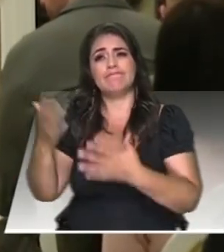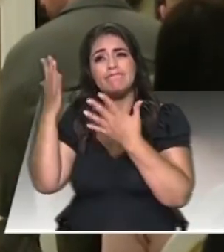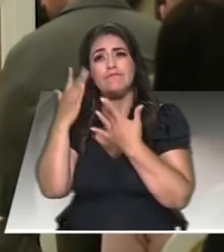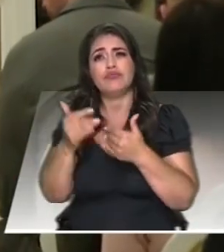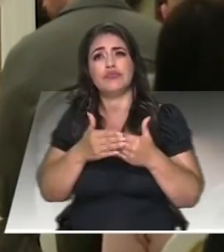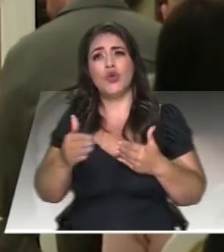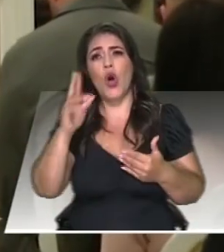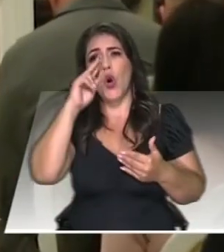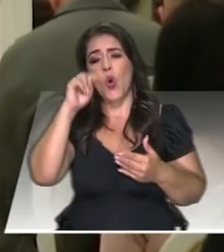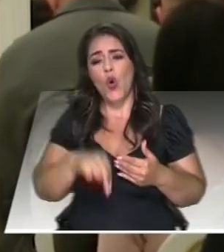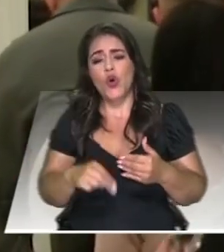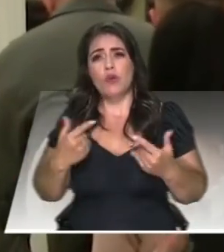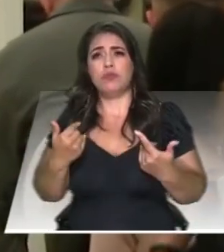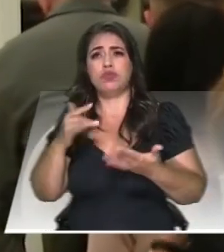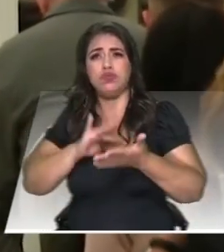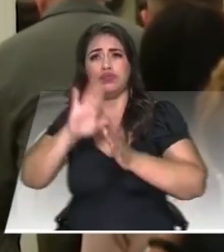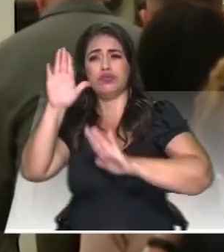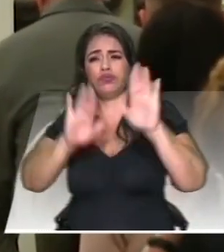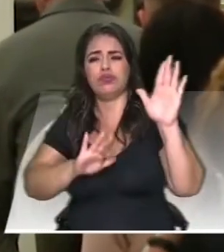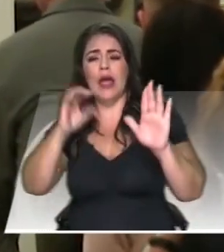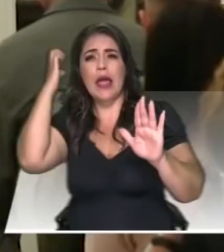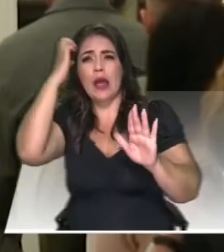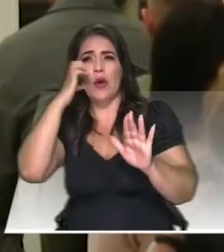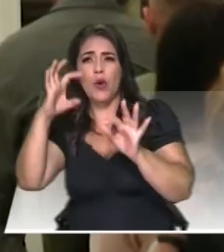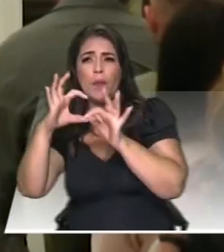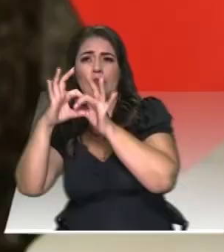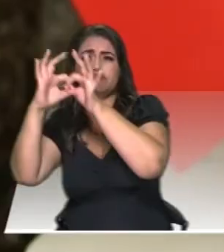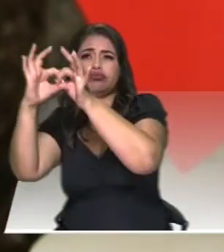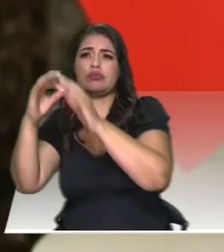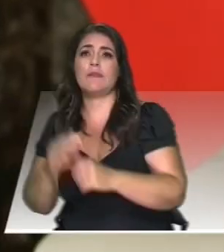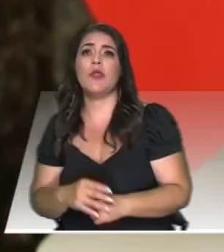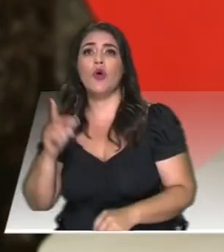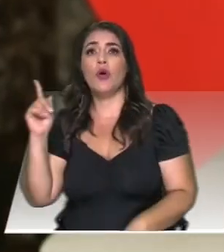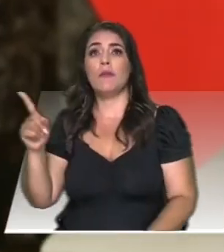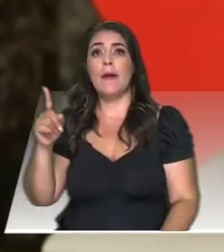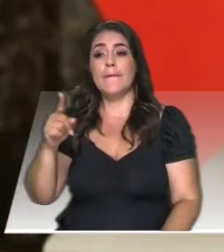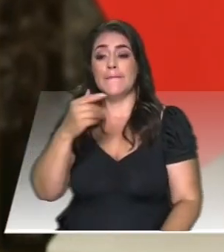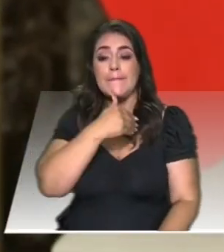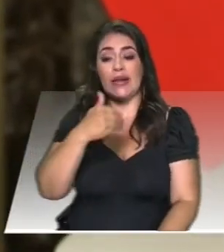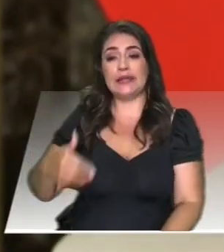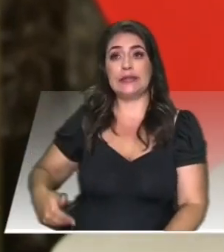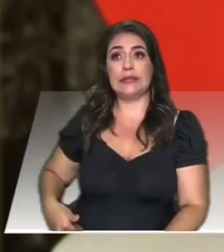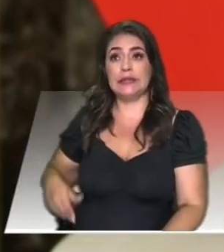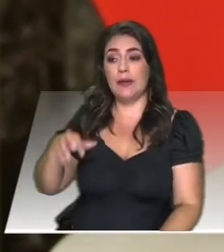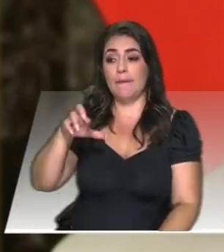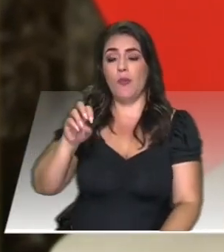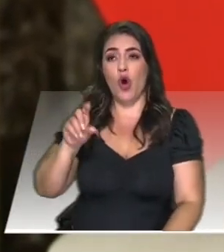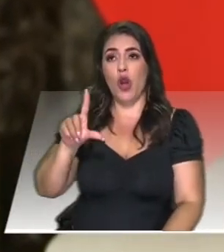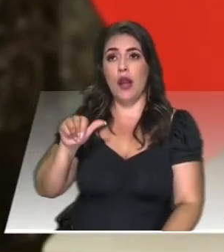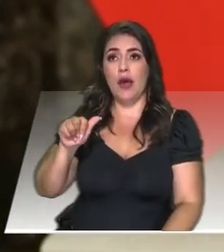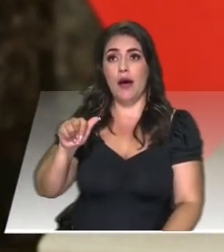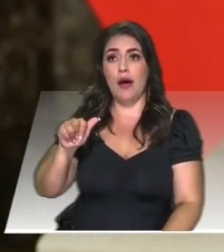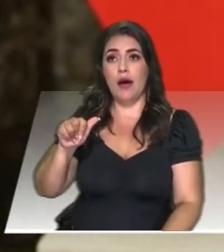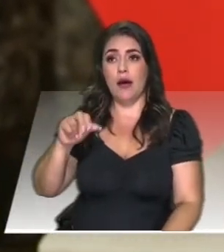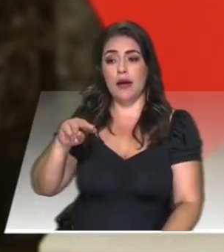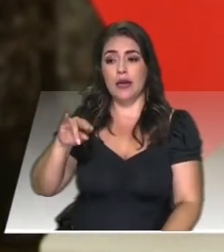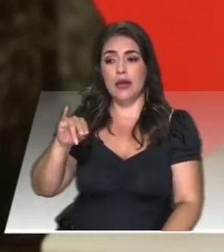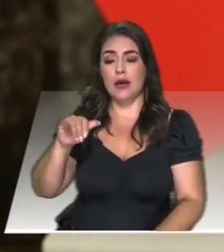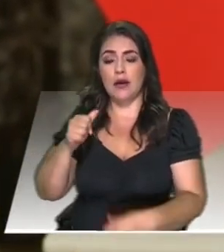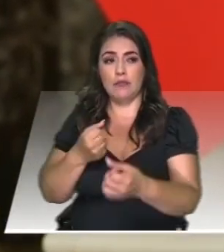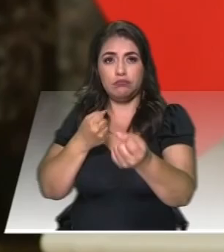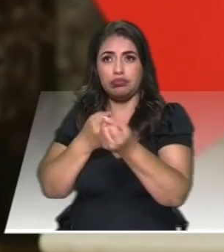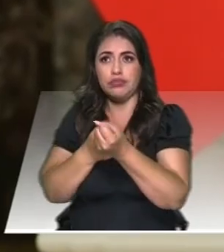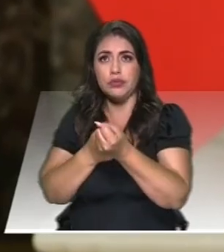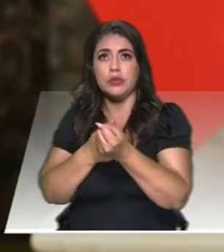el estatus de país candidato a la unión europea después de que el presidente polaco andrés duda le asegurara el apoyo de polonia y el suyo